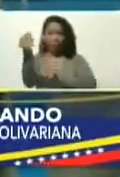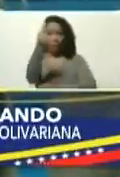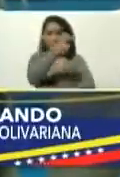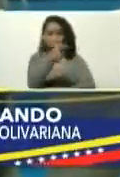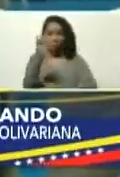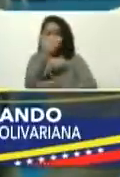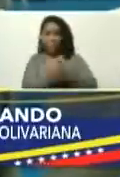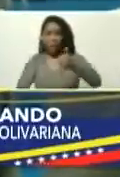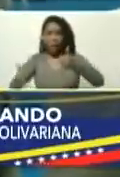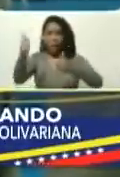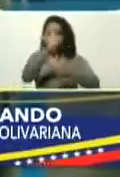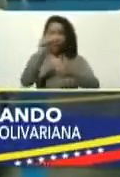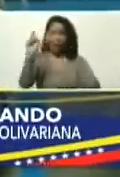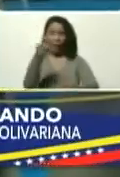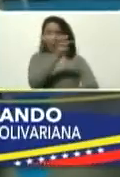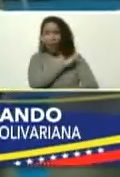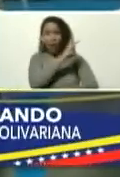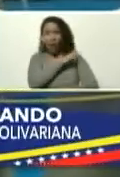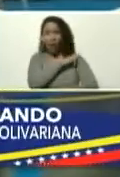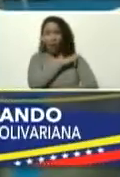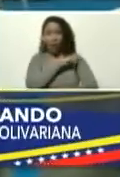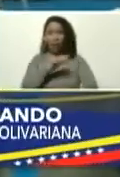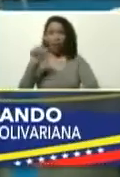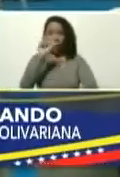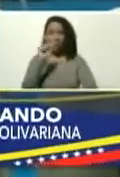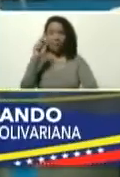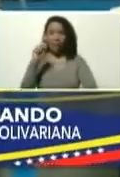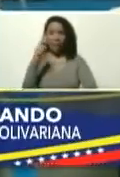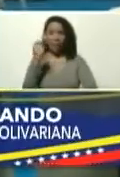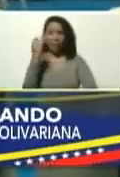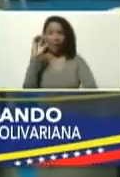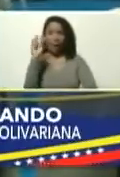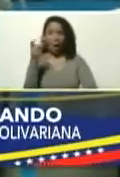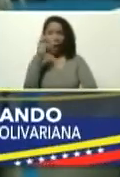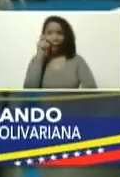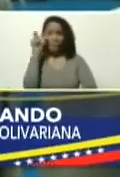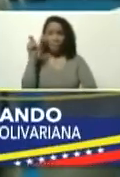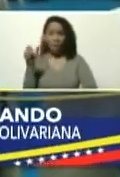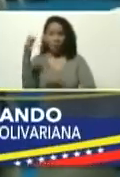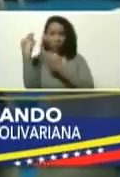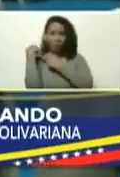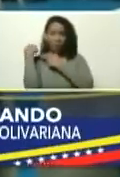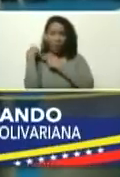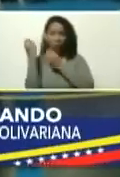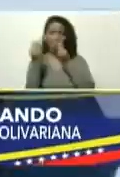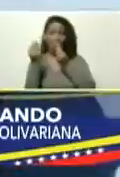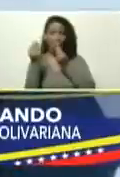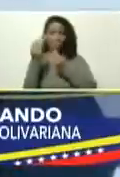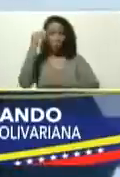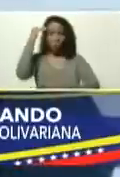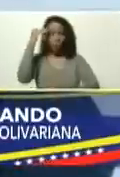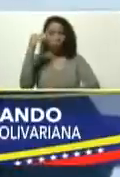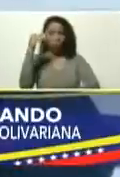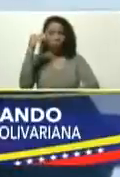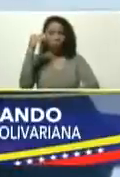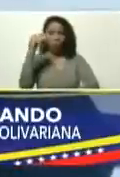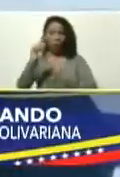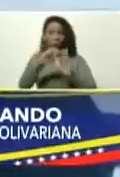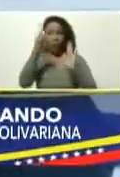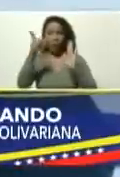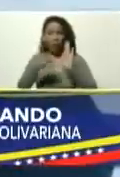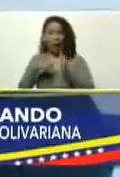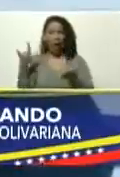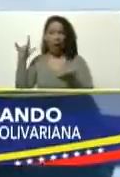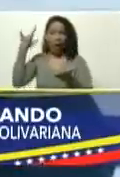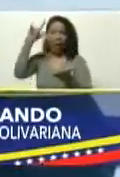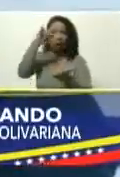mayor general Santiago Alejandro Infante Triago como comandante general de la